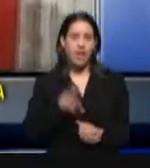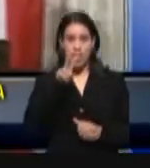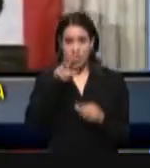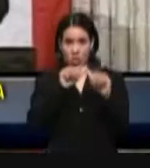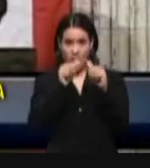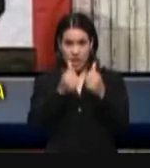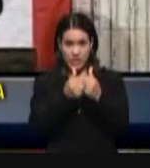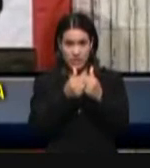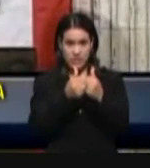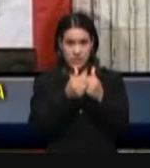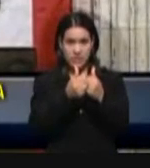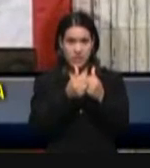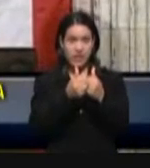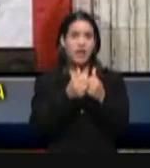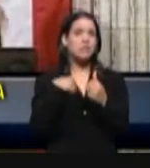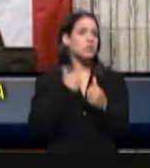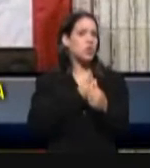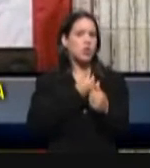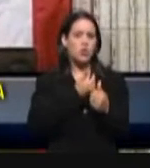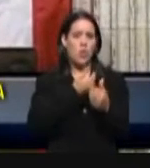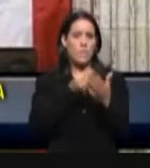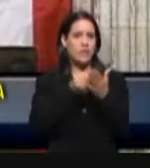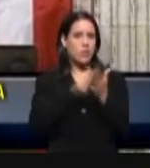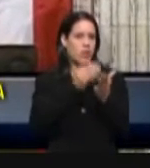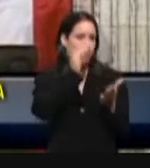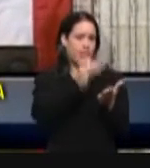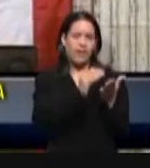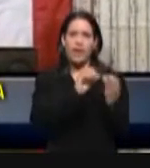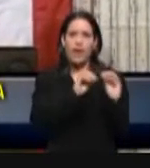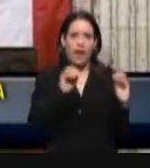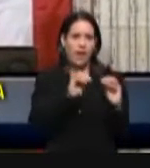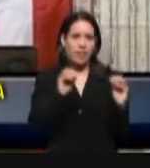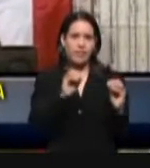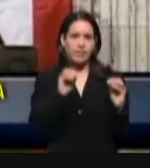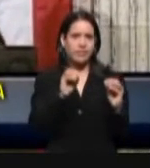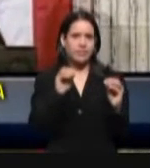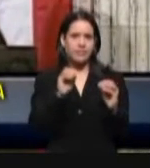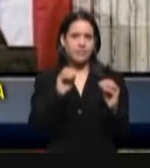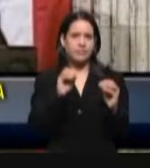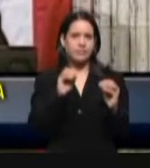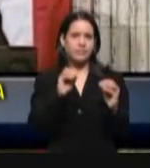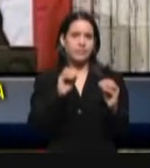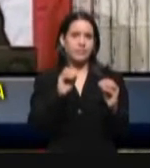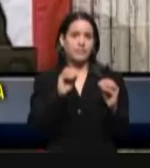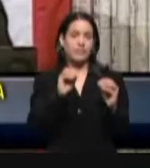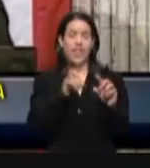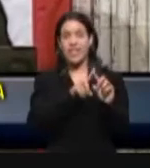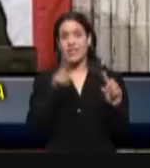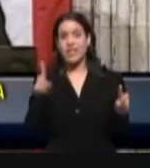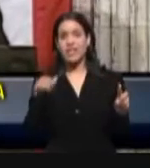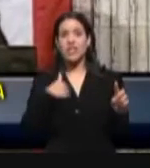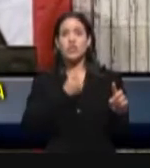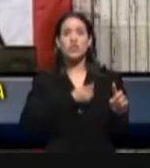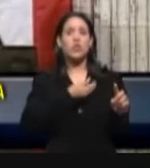Hay dos agencias a las que no le estamos reduciendo el presupuesto, sino por el contrario,